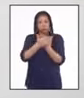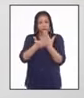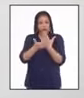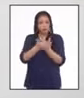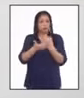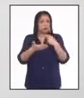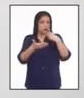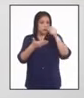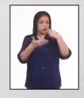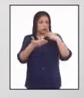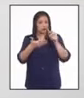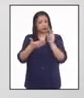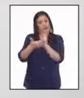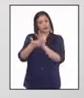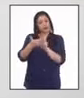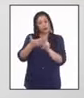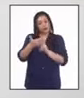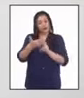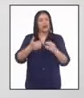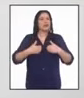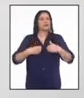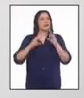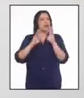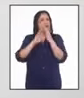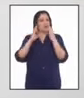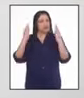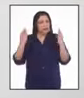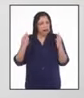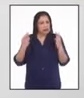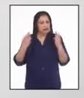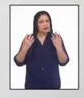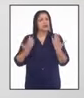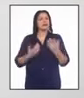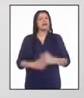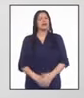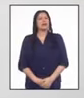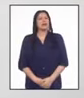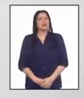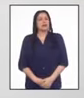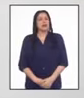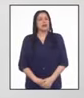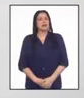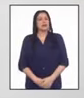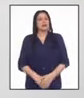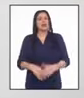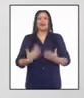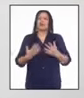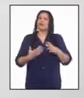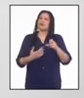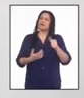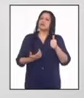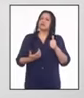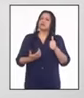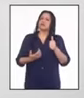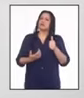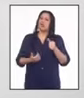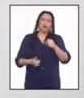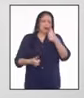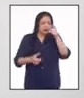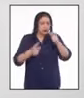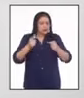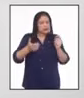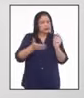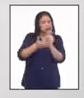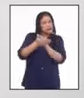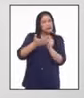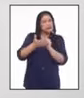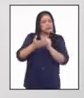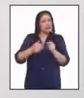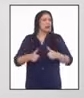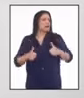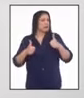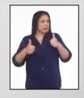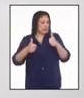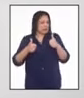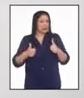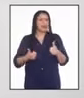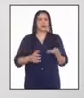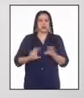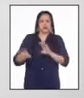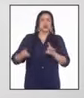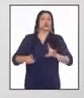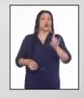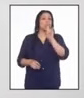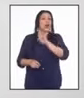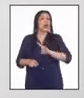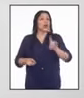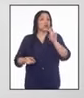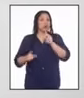Verificaremos si el texto presenta frases que estén conectadas a través de referentes de manera adecuada y si se ha hecho el